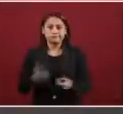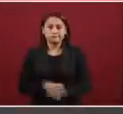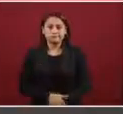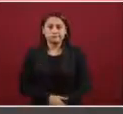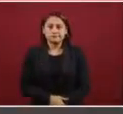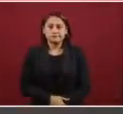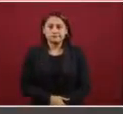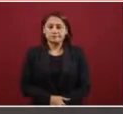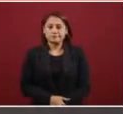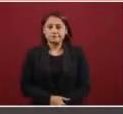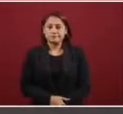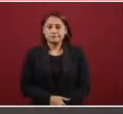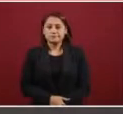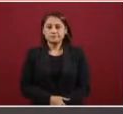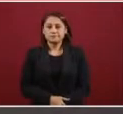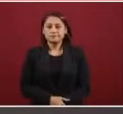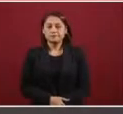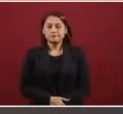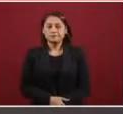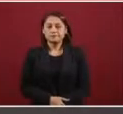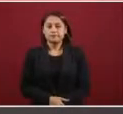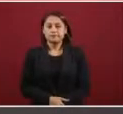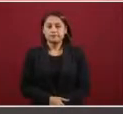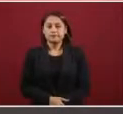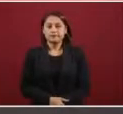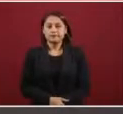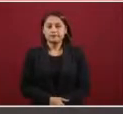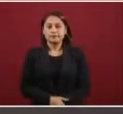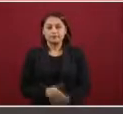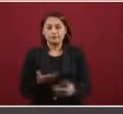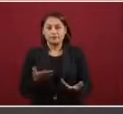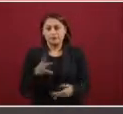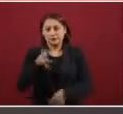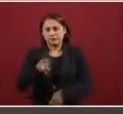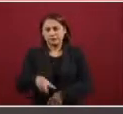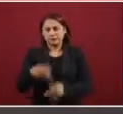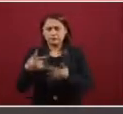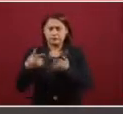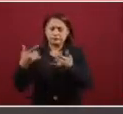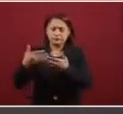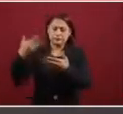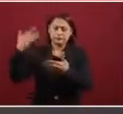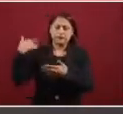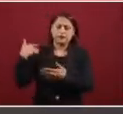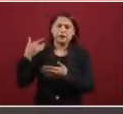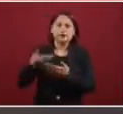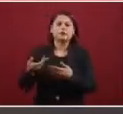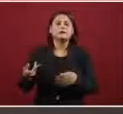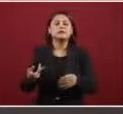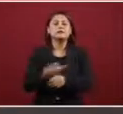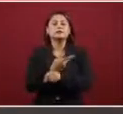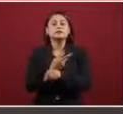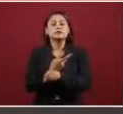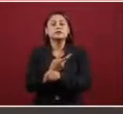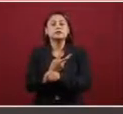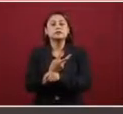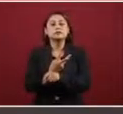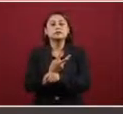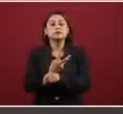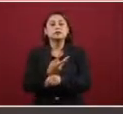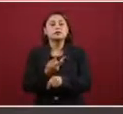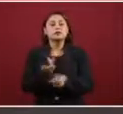de que por eso el gobierno se llenó, eso fue también por otros motivos,